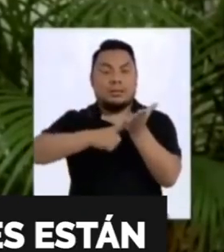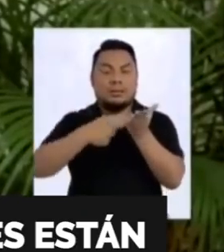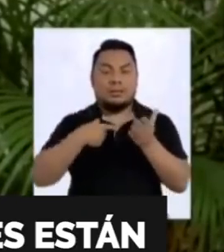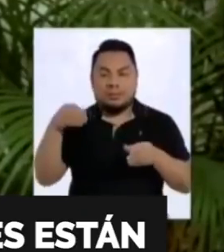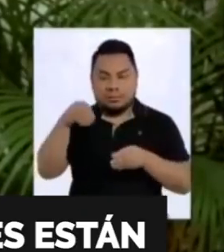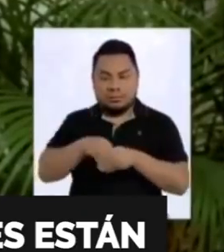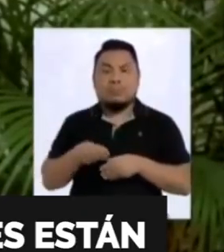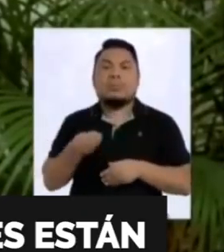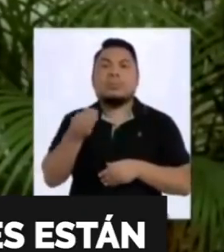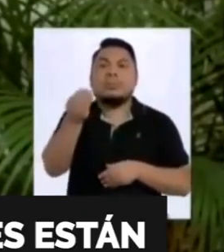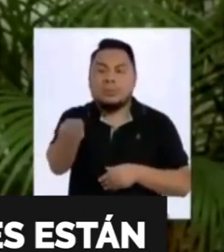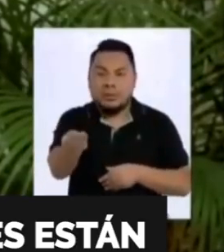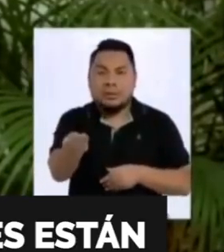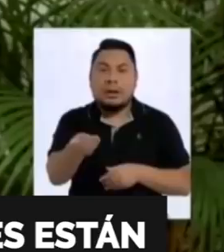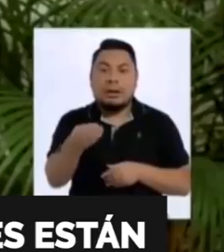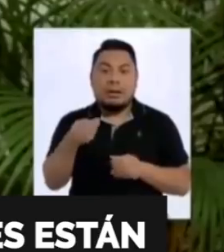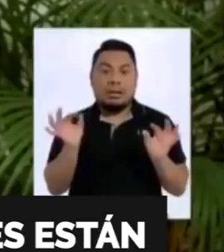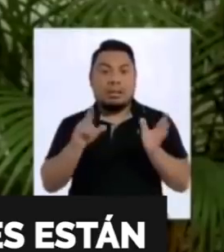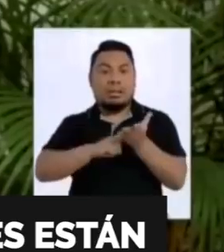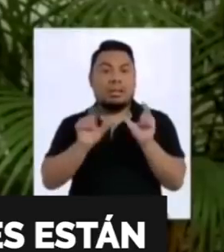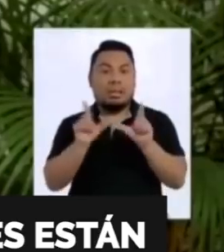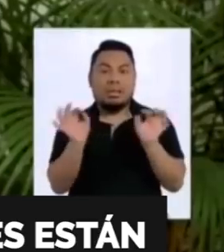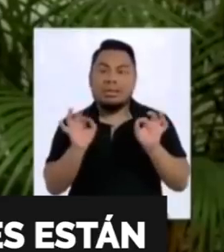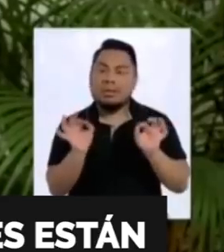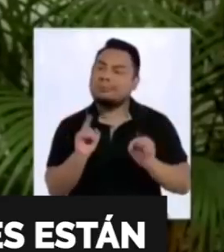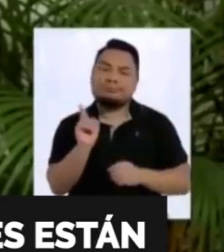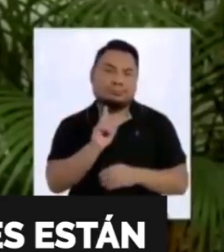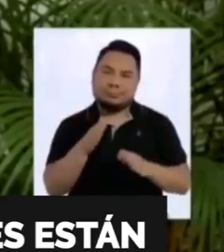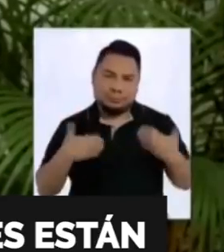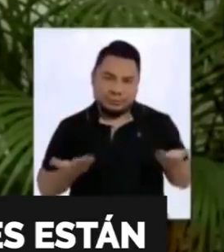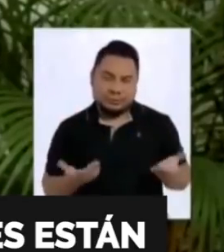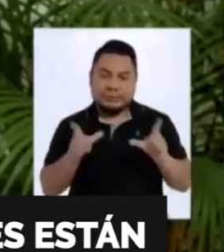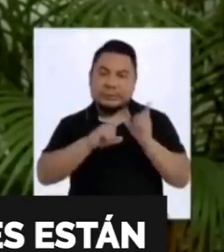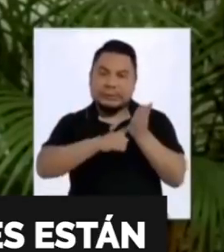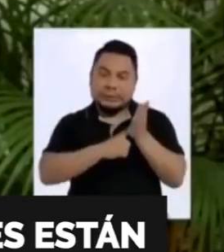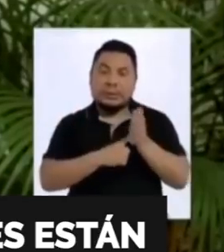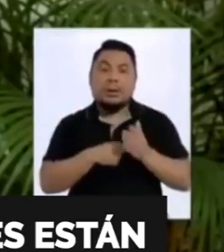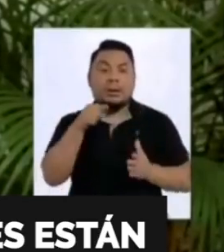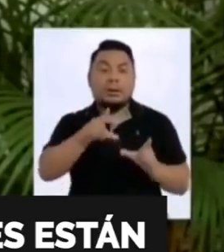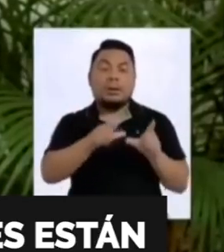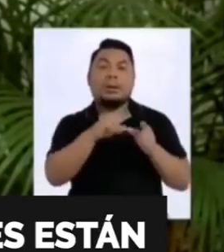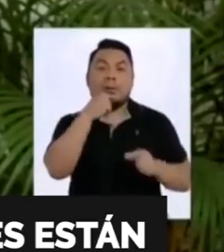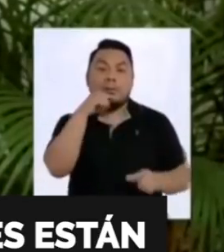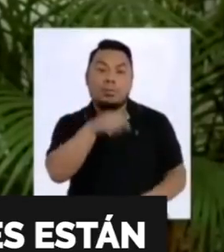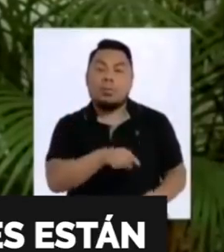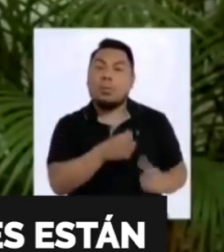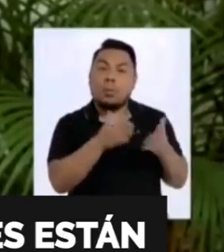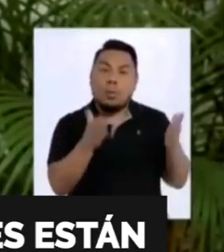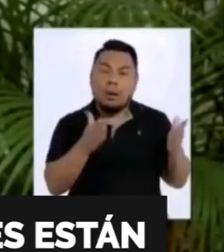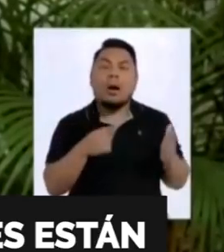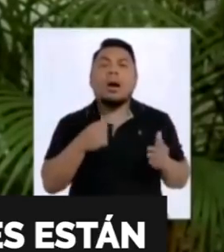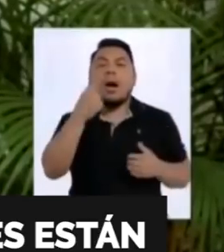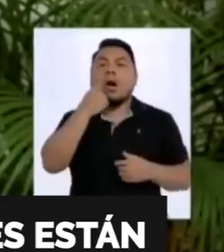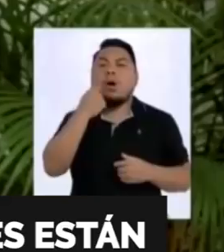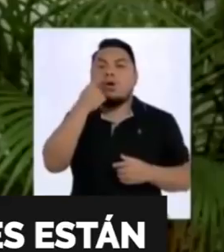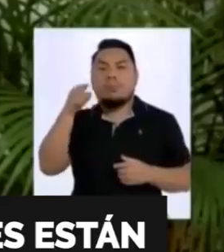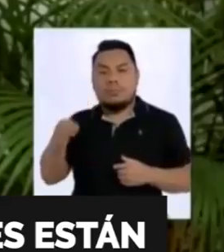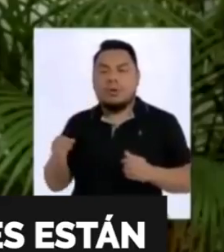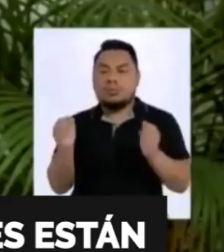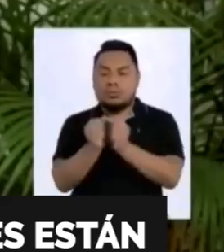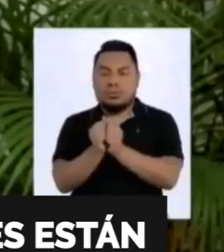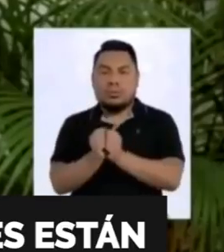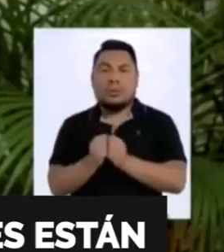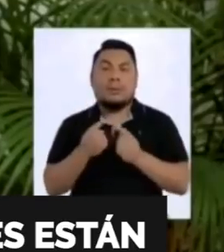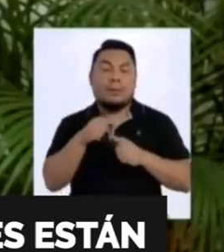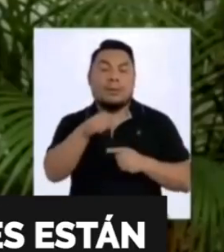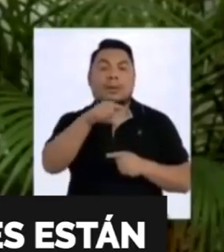posibilidad de pago sin DNI. Si no tienen en el hogar una mujer, va a salir el hombre. Pero en todos los hogares donde hay